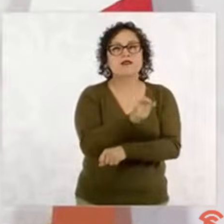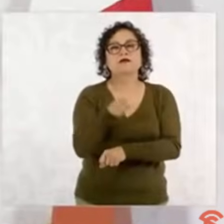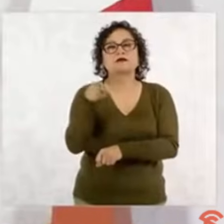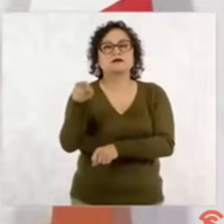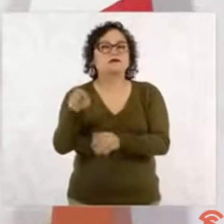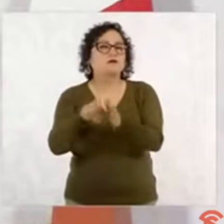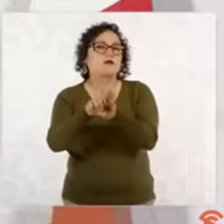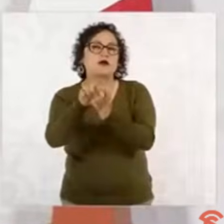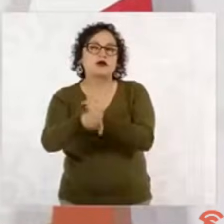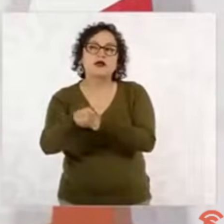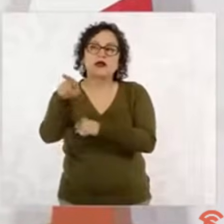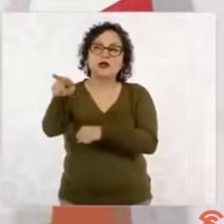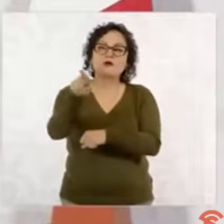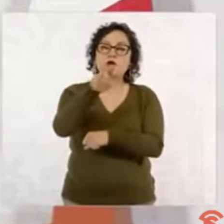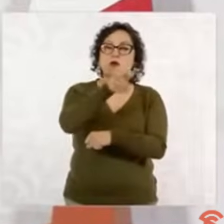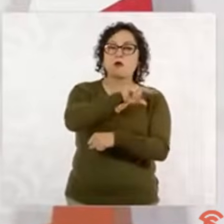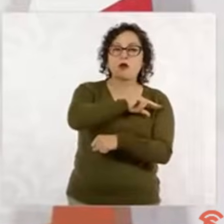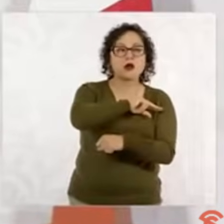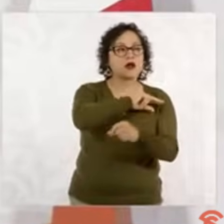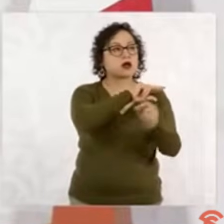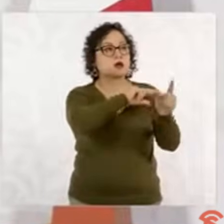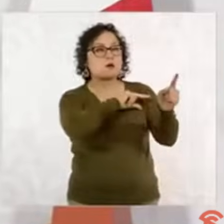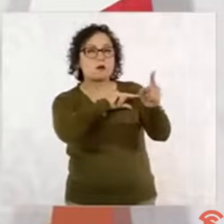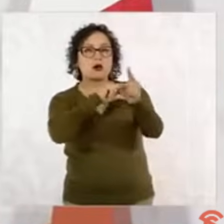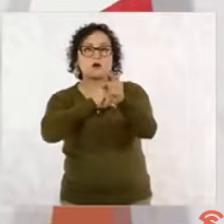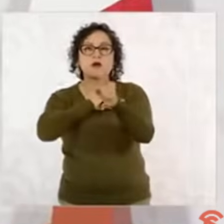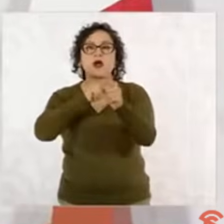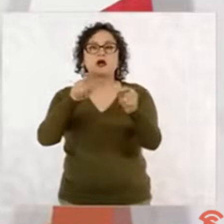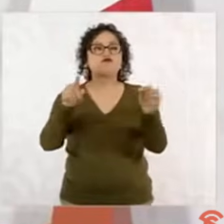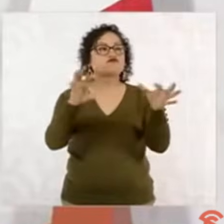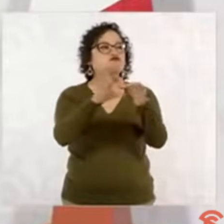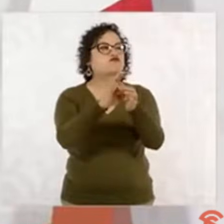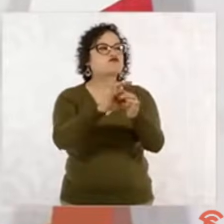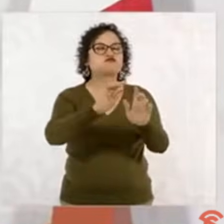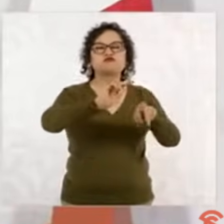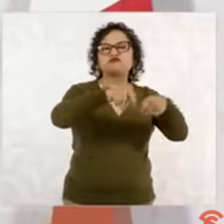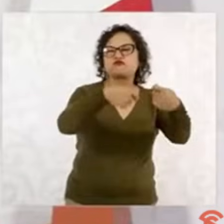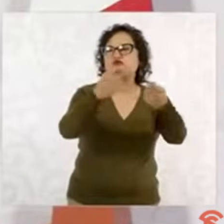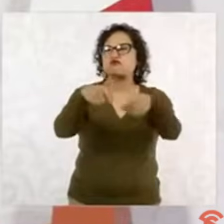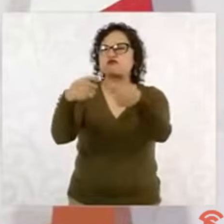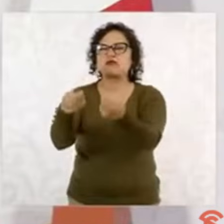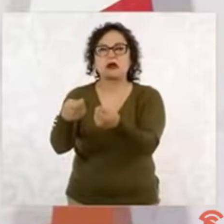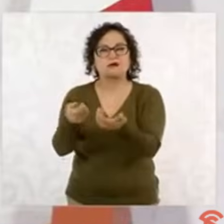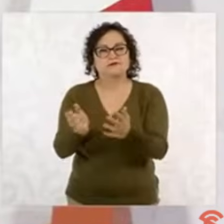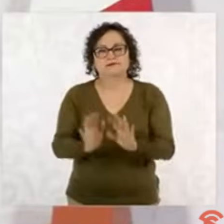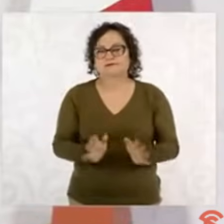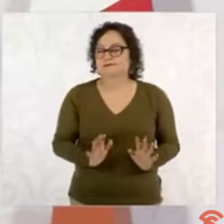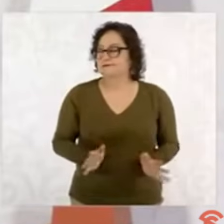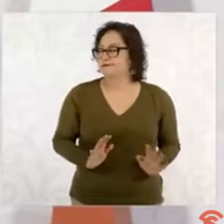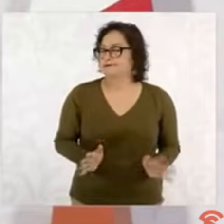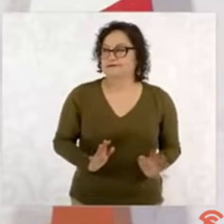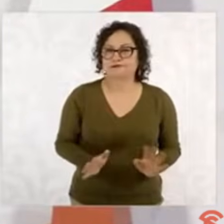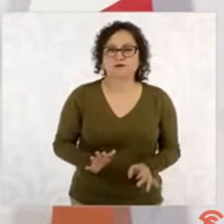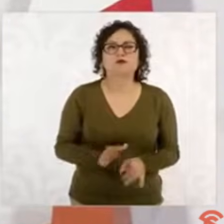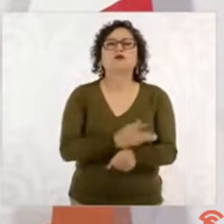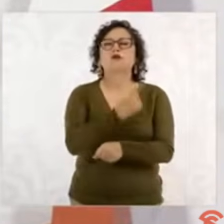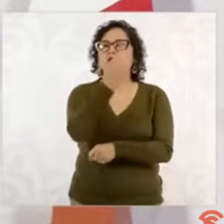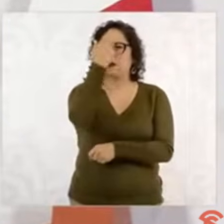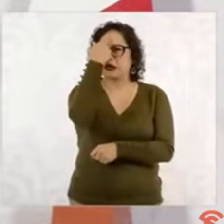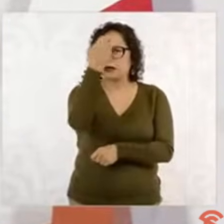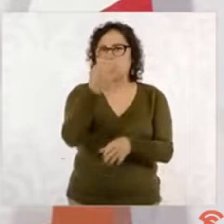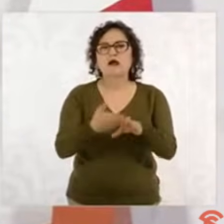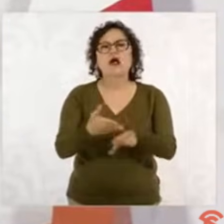entre particulares, porque esto ha generado fuertes afectaciones. Se han generado una gran desigualdad en cuanto a la